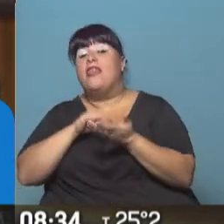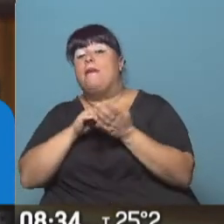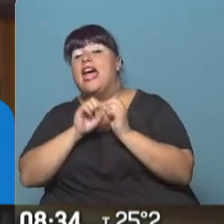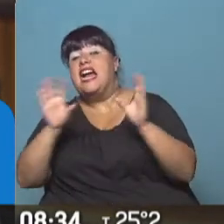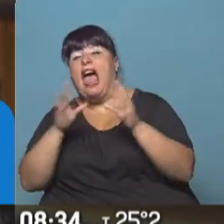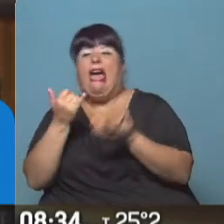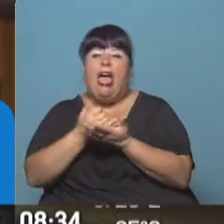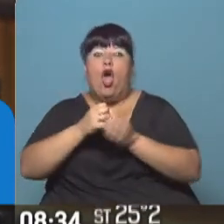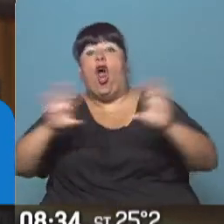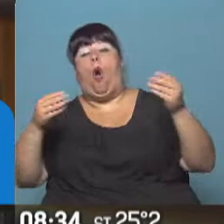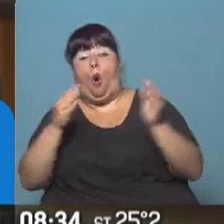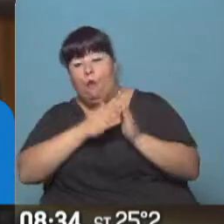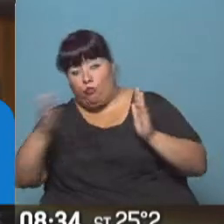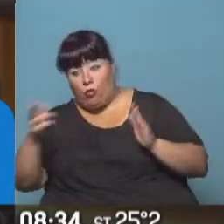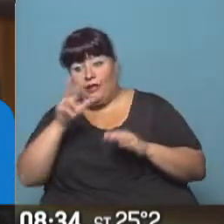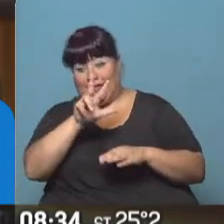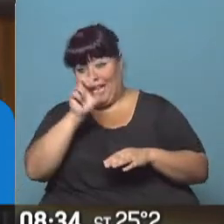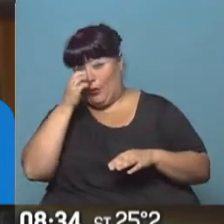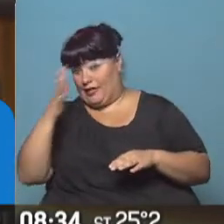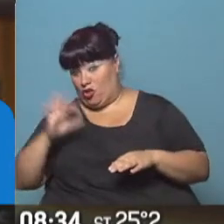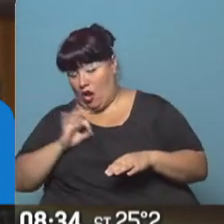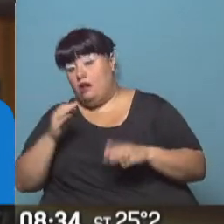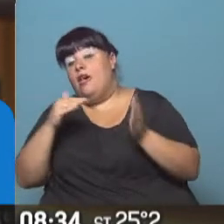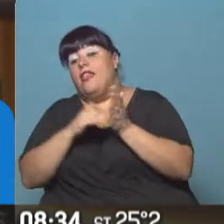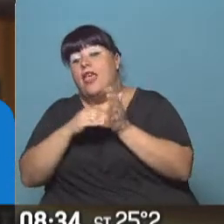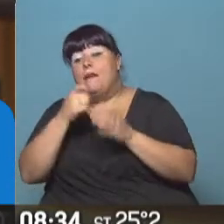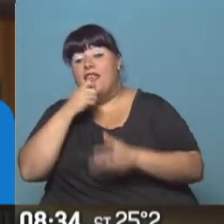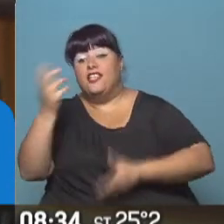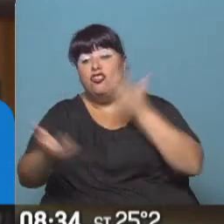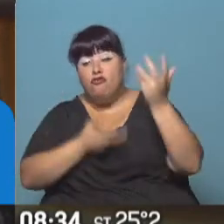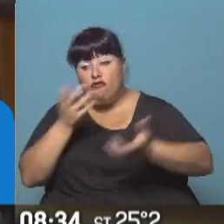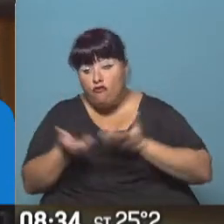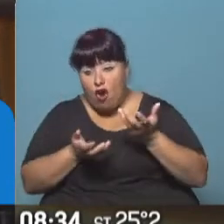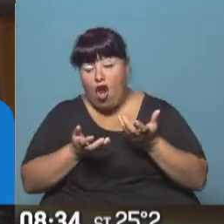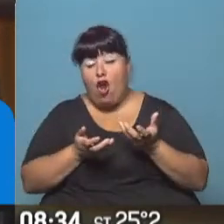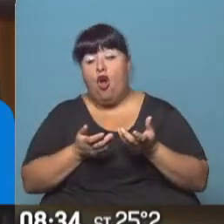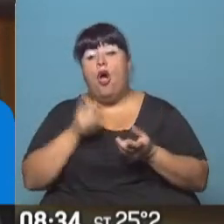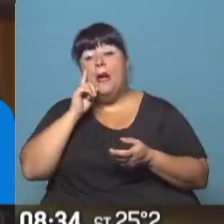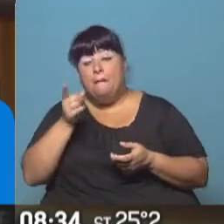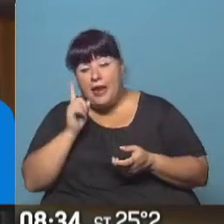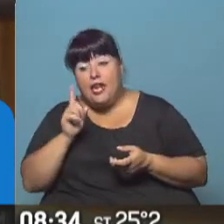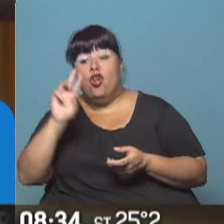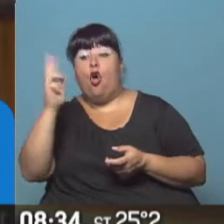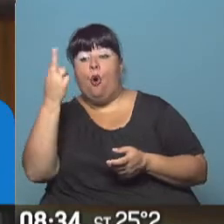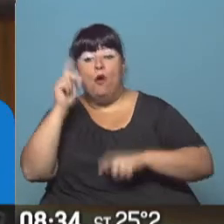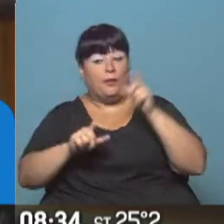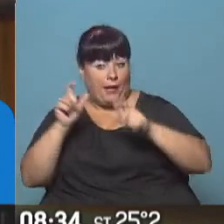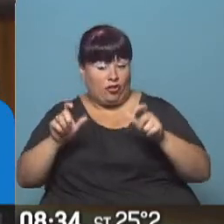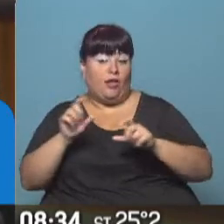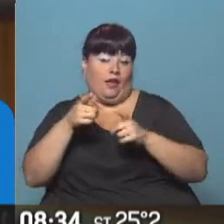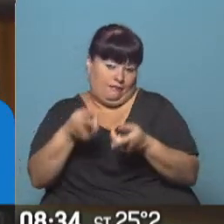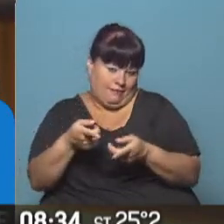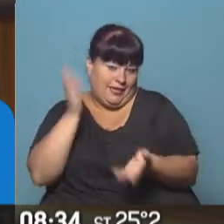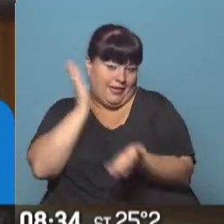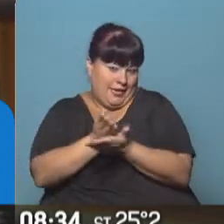de estos incendios y dependiendo de si los incendios generan peligro o muertes de personas donde obviamente